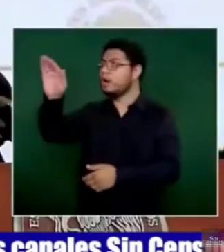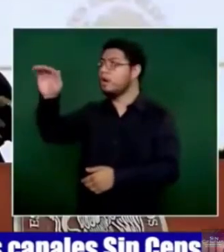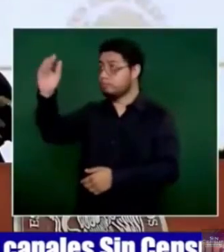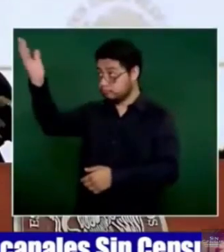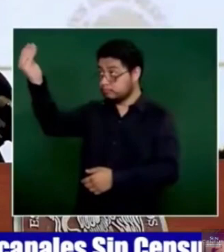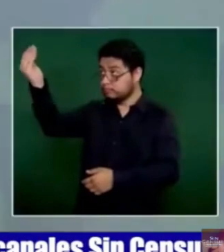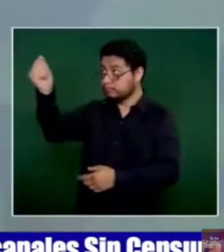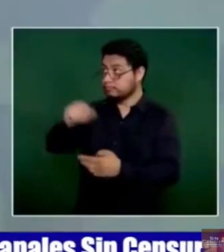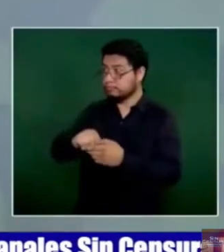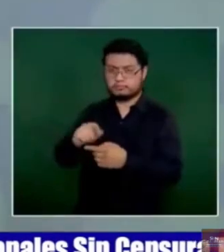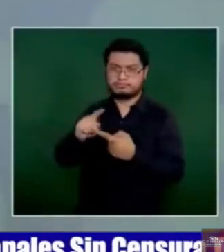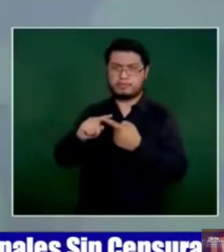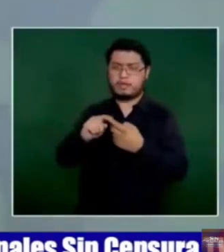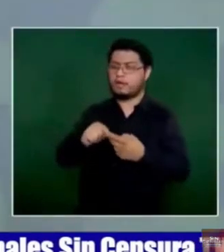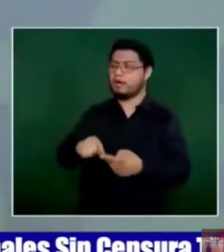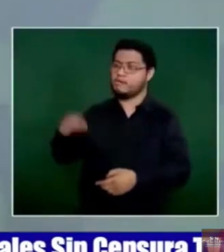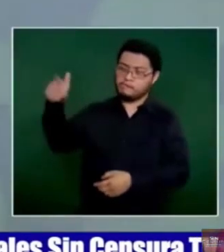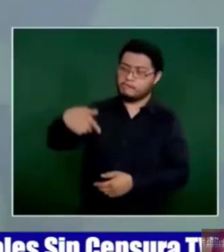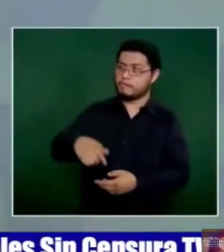esas cosas, ¿no?